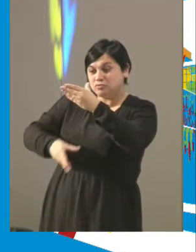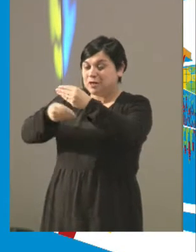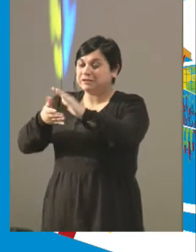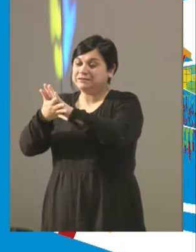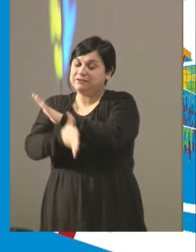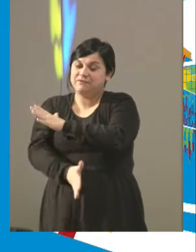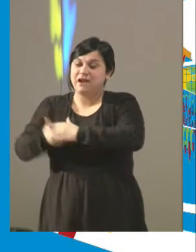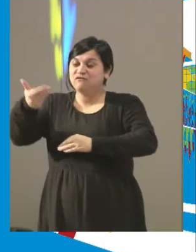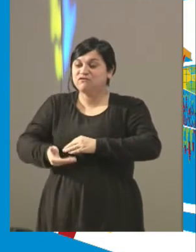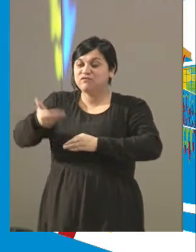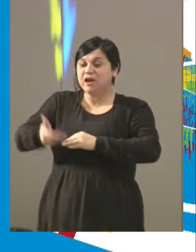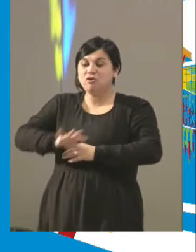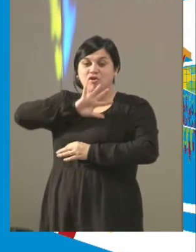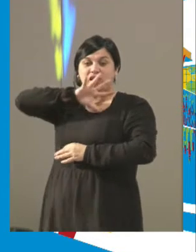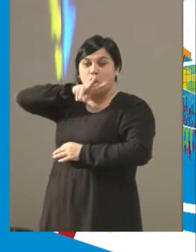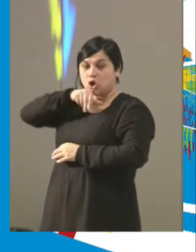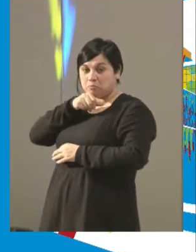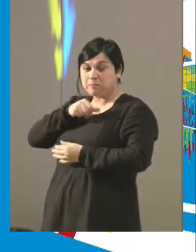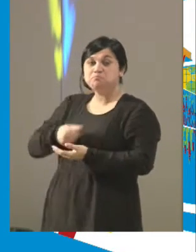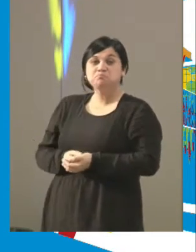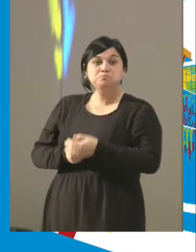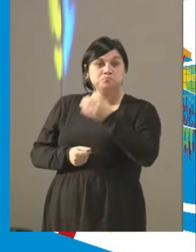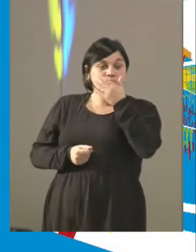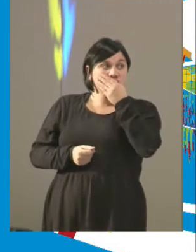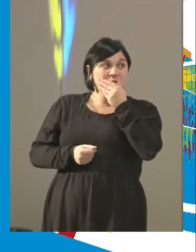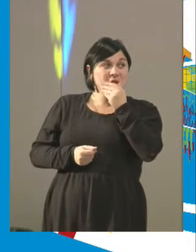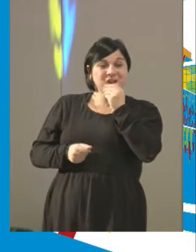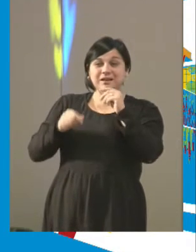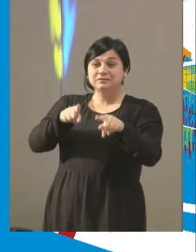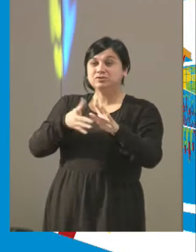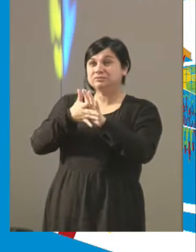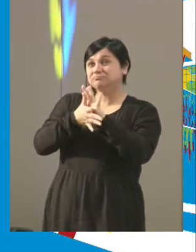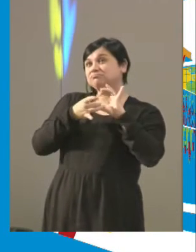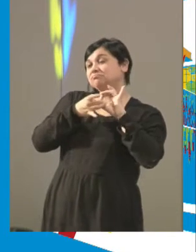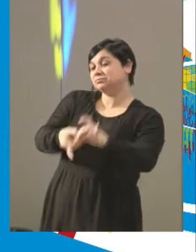enorme. Y bueno, esto me lleva a una reflexión que no